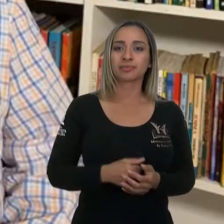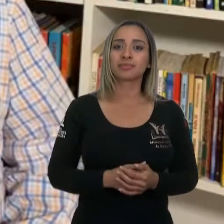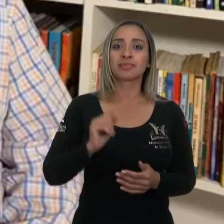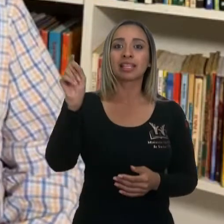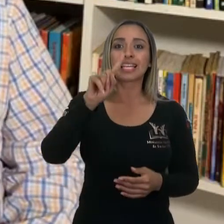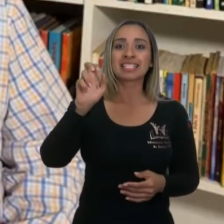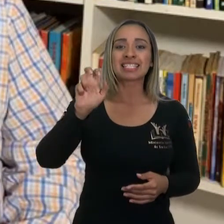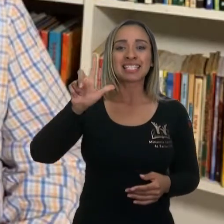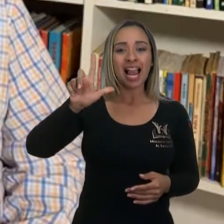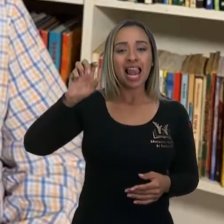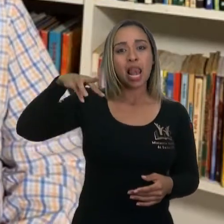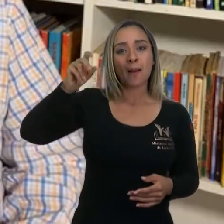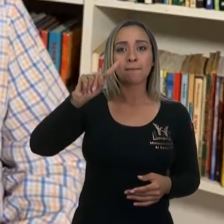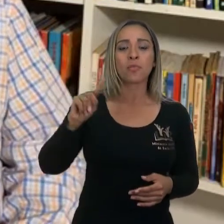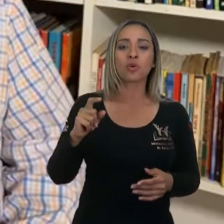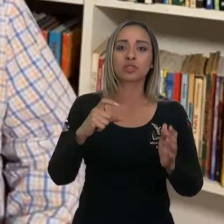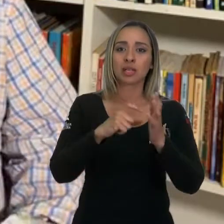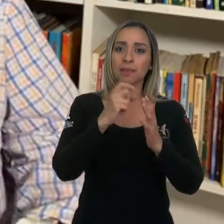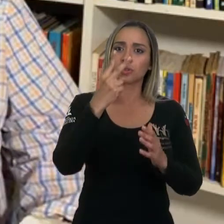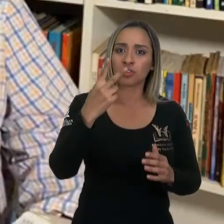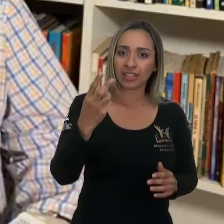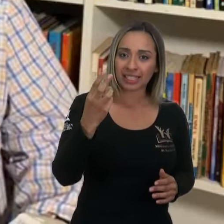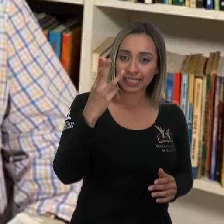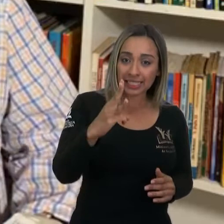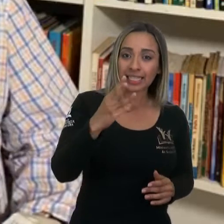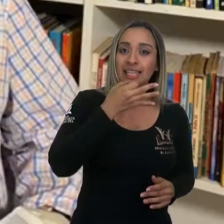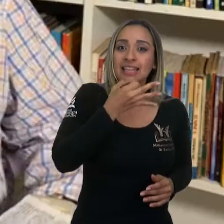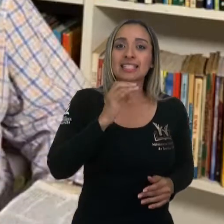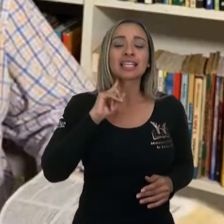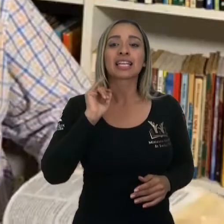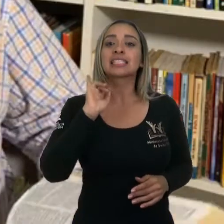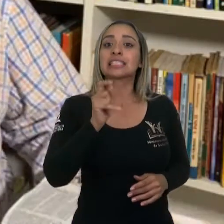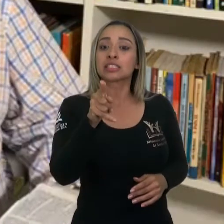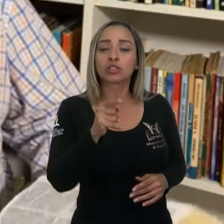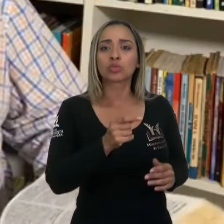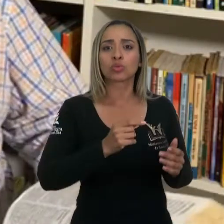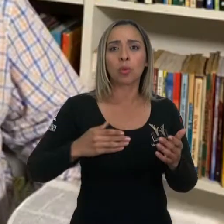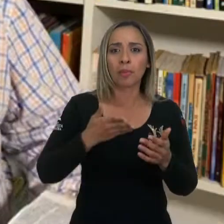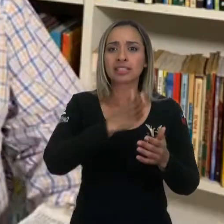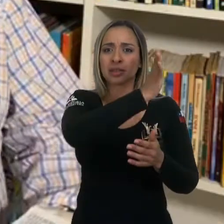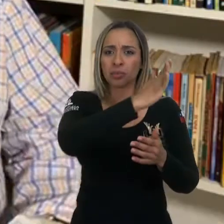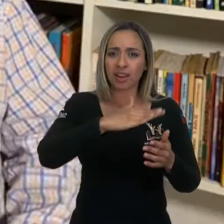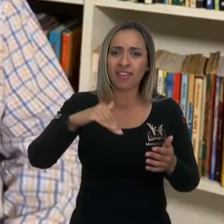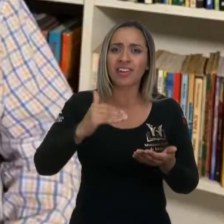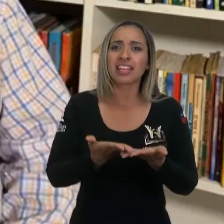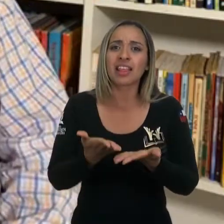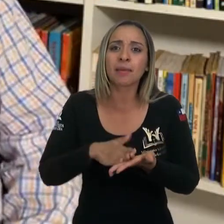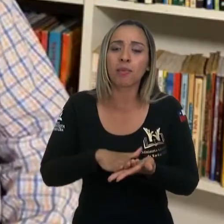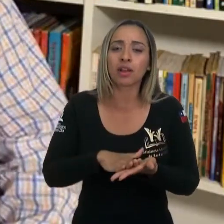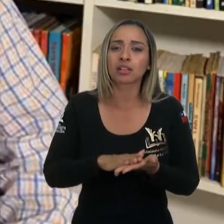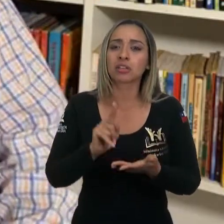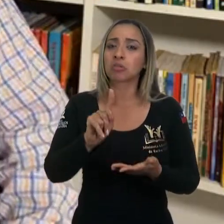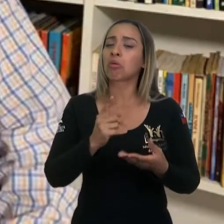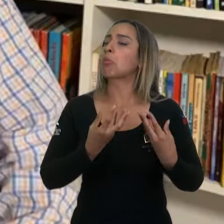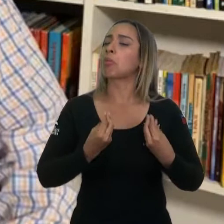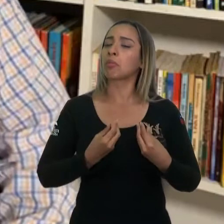El Salmo 23 dice, aunque pasare por las sombras del valle de muerte, no tendré